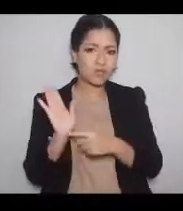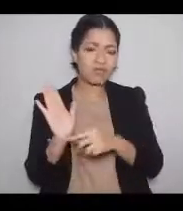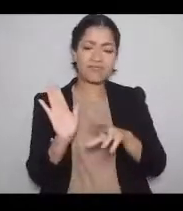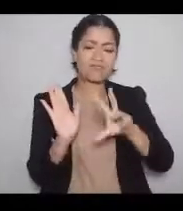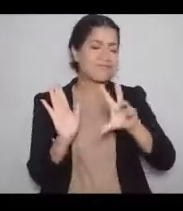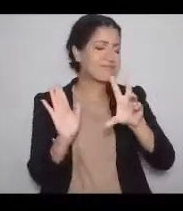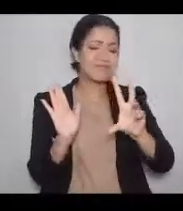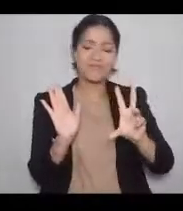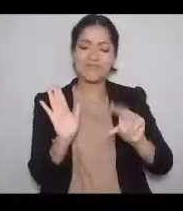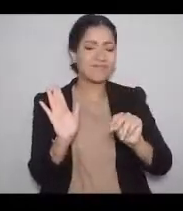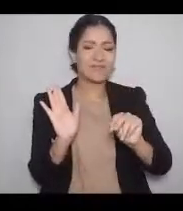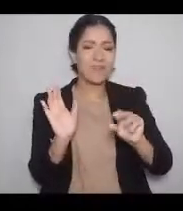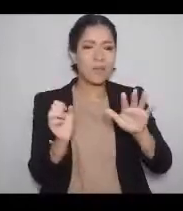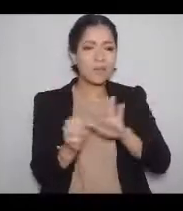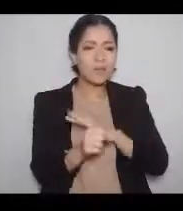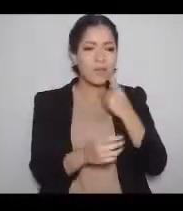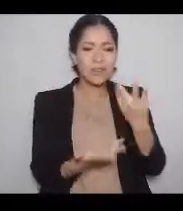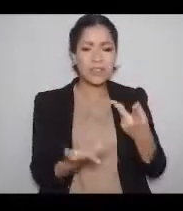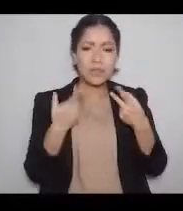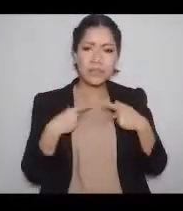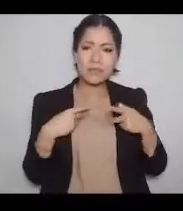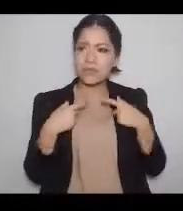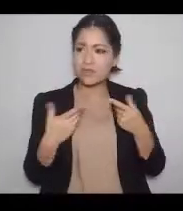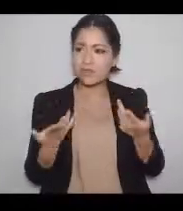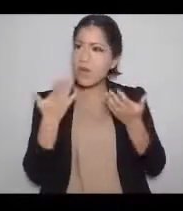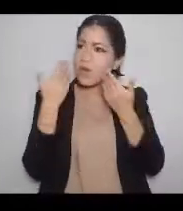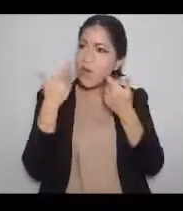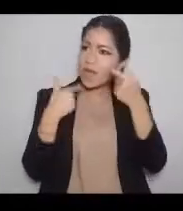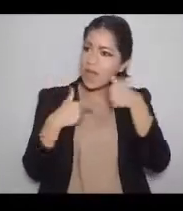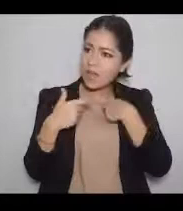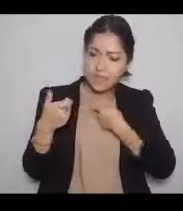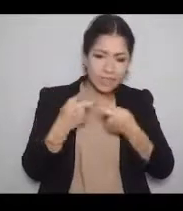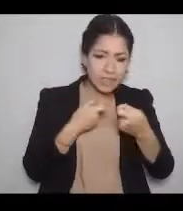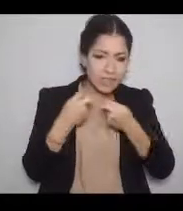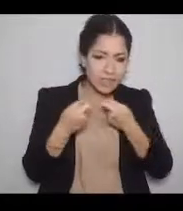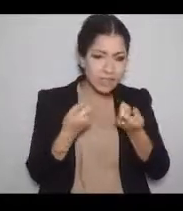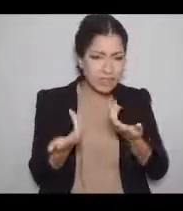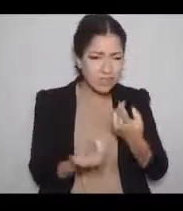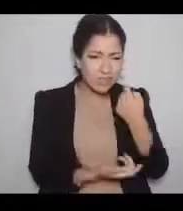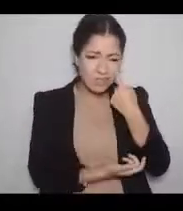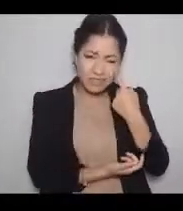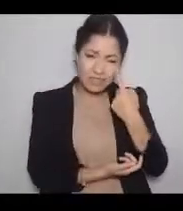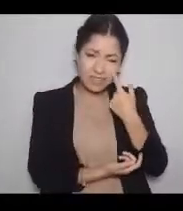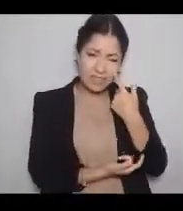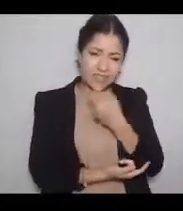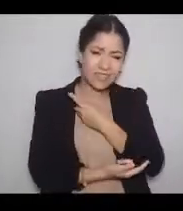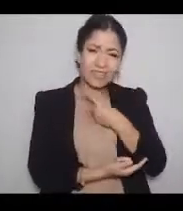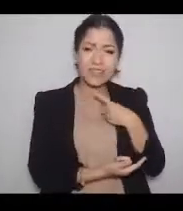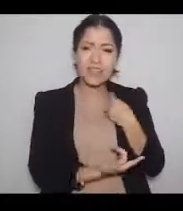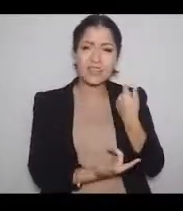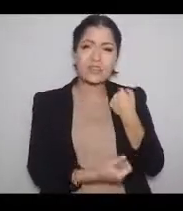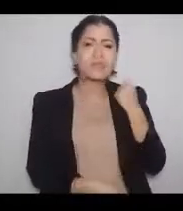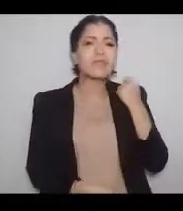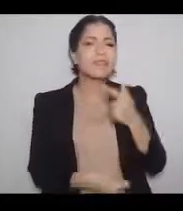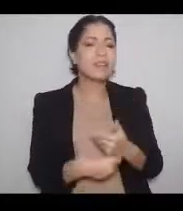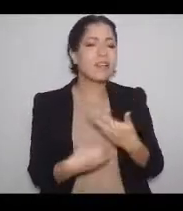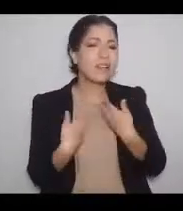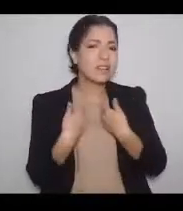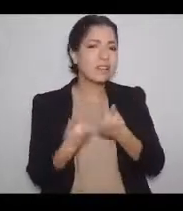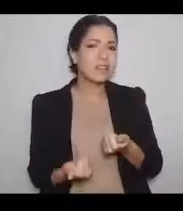2 + 2 = 4, pequeño Kipler. Estamos en un sótano donde no hay cobertura cuando las puertas se cierran. Puertas grandes, de metal.